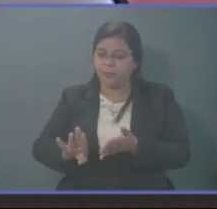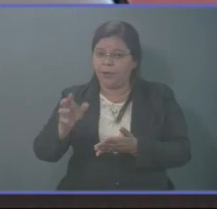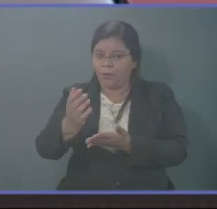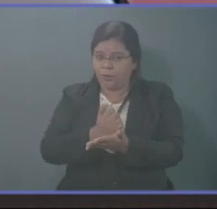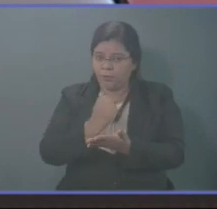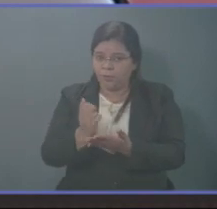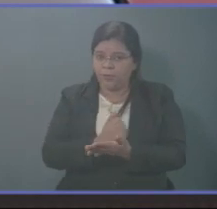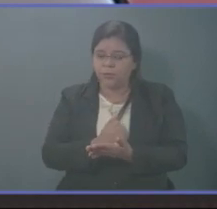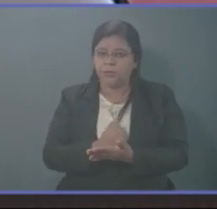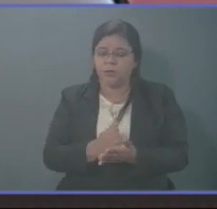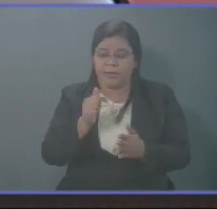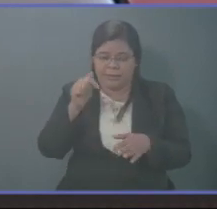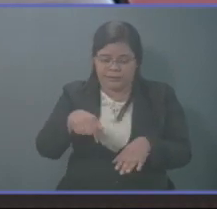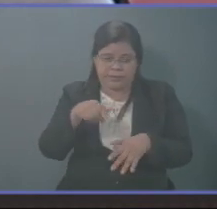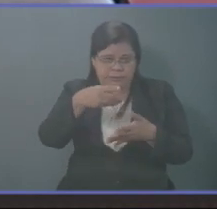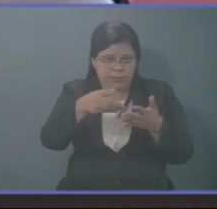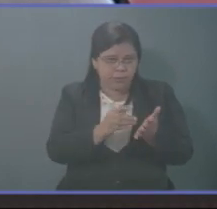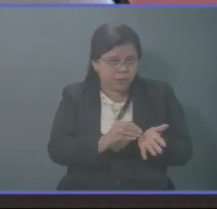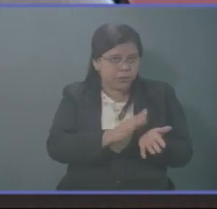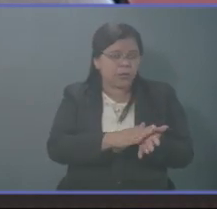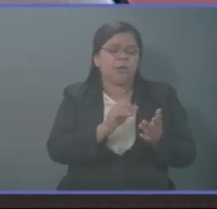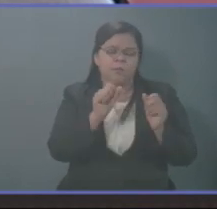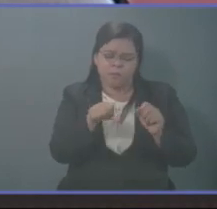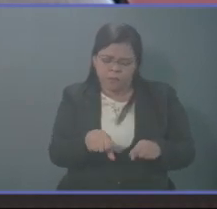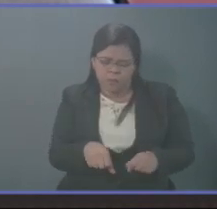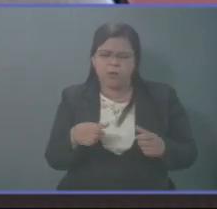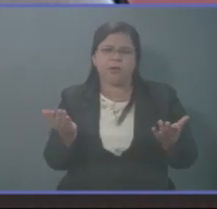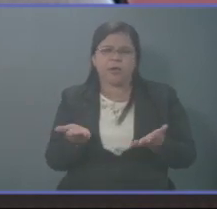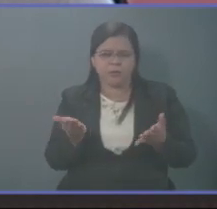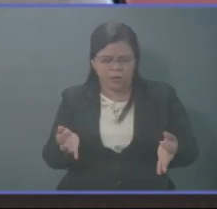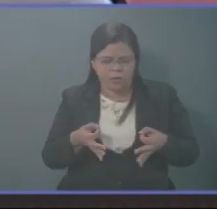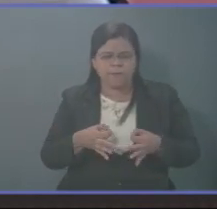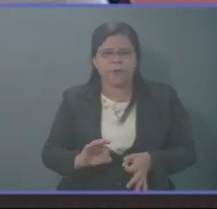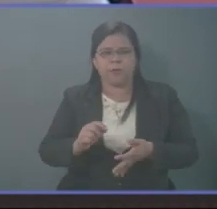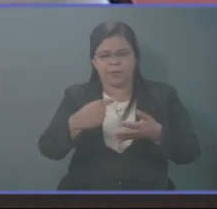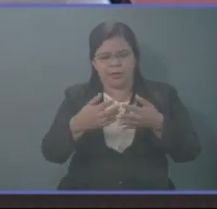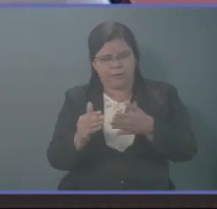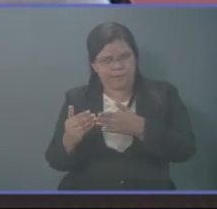tributarias comprendidas en el presente decreto podrá hacerse por los siguientes medios: